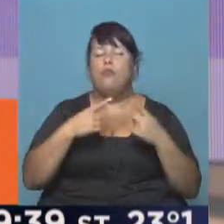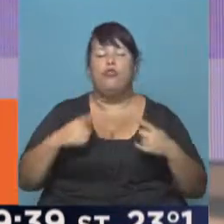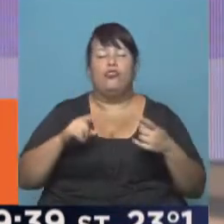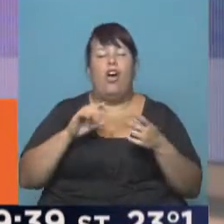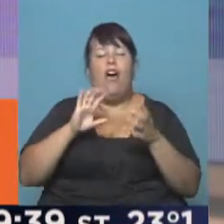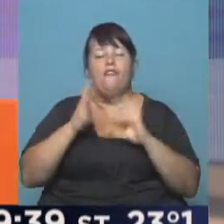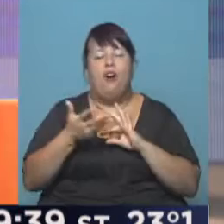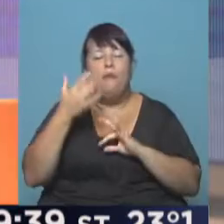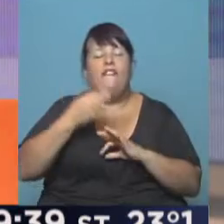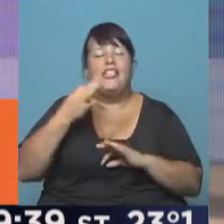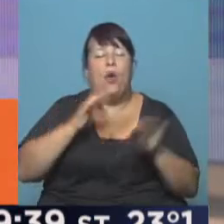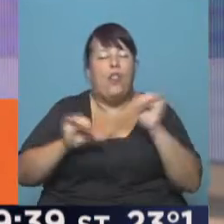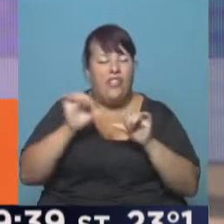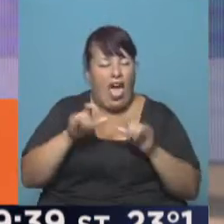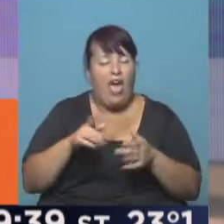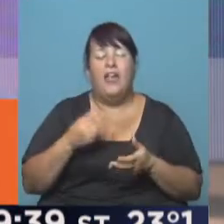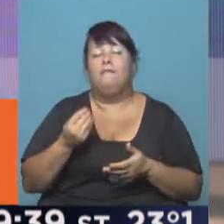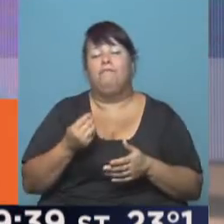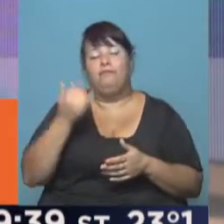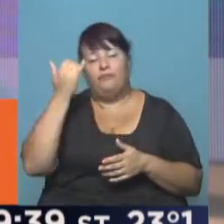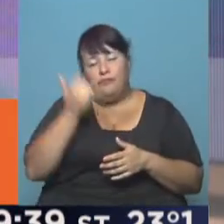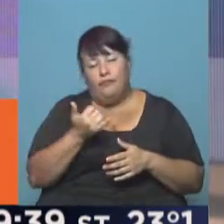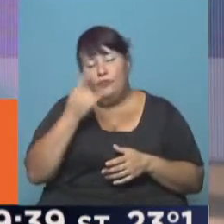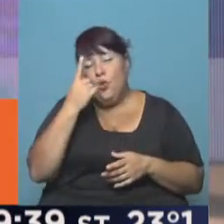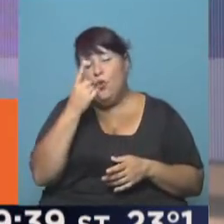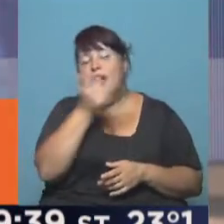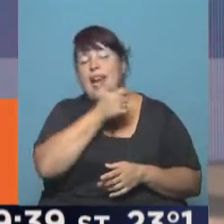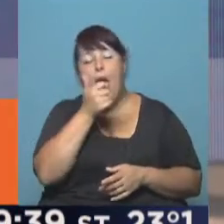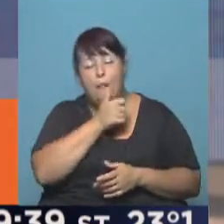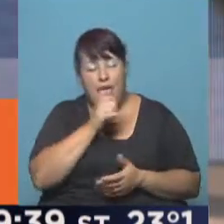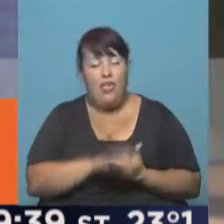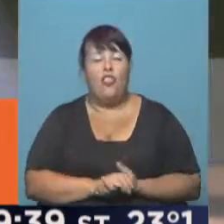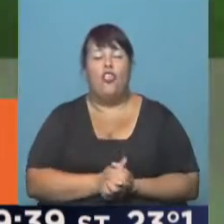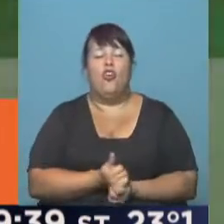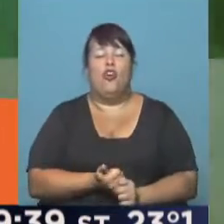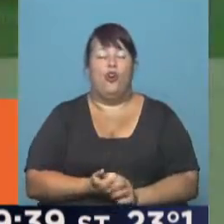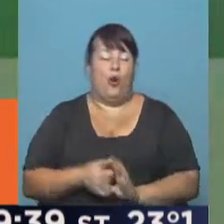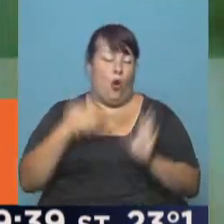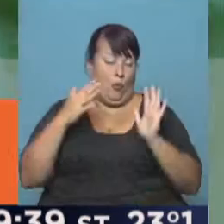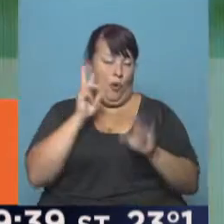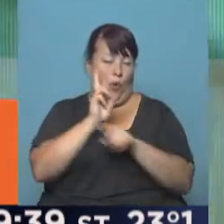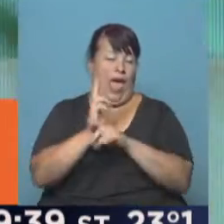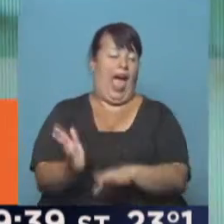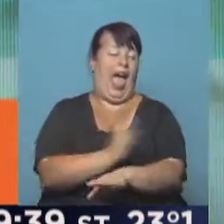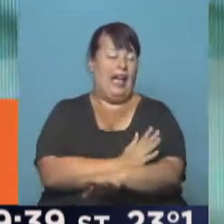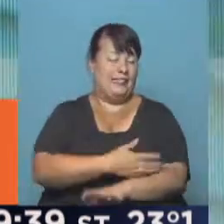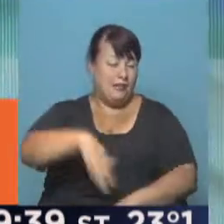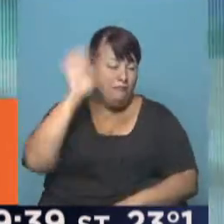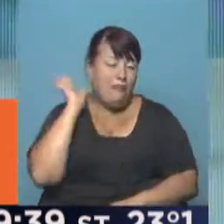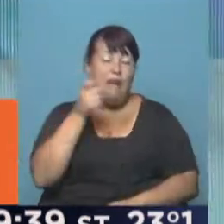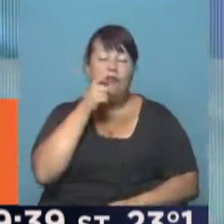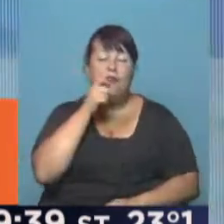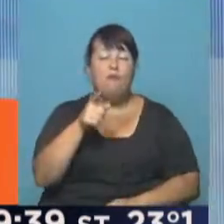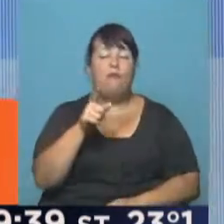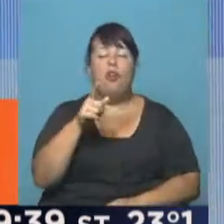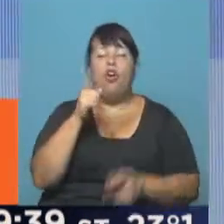de bioseguridad, existe una medicación que puede prevenirse, sobre todo a los que estuvieron